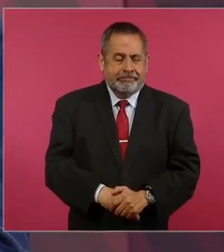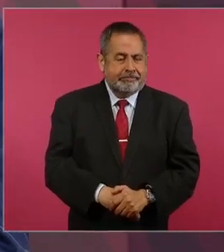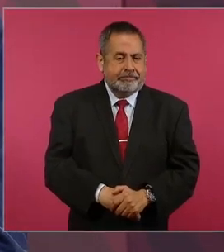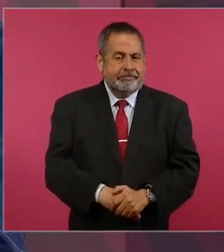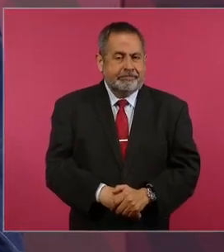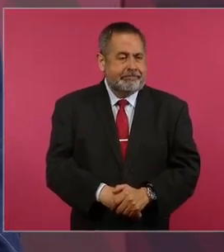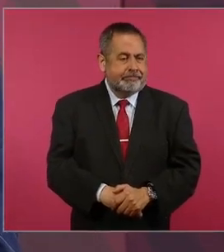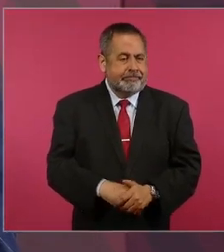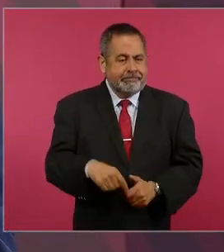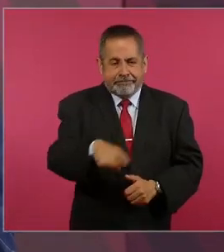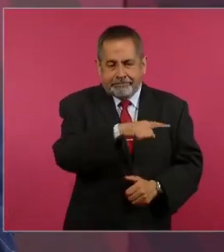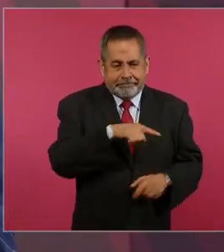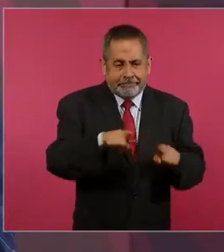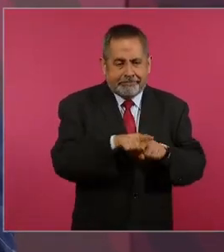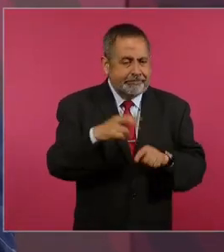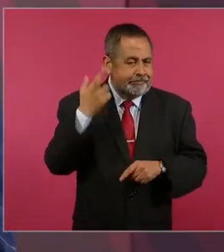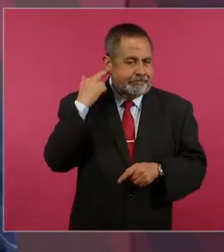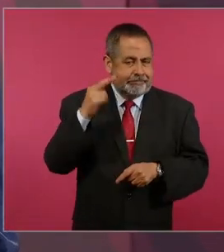completamente